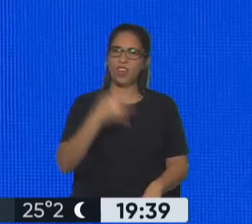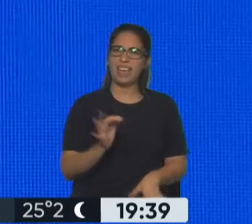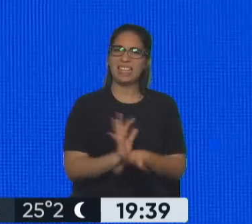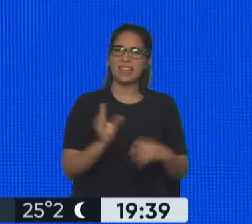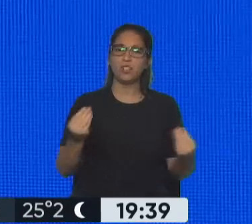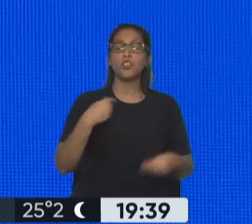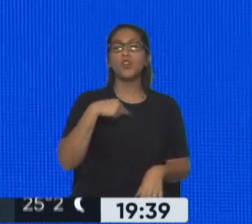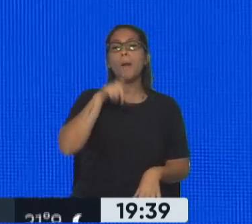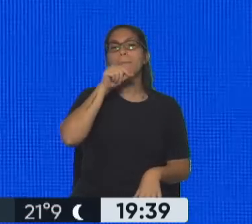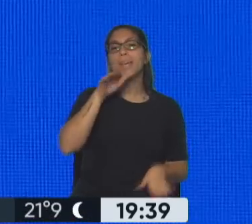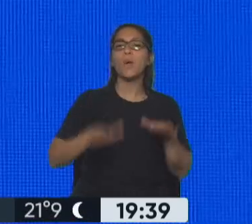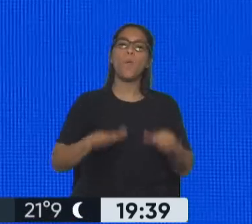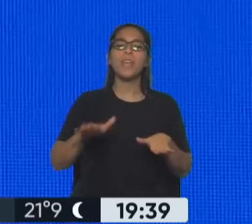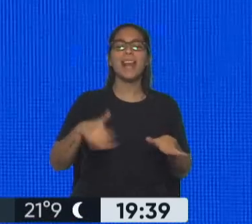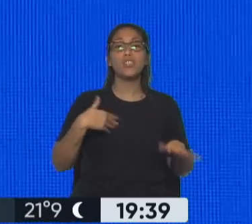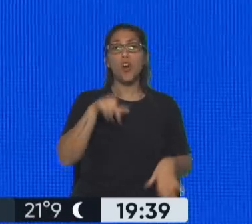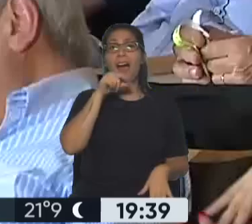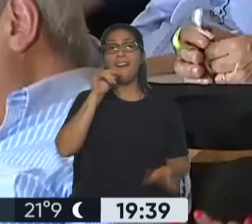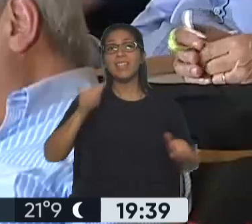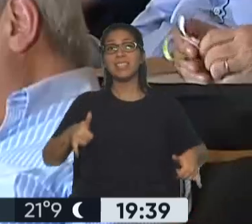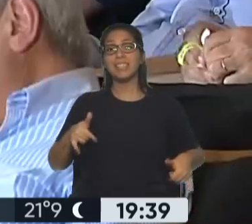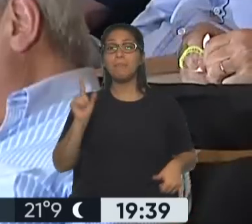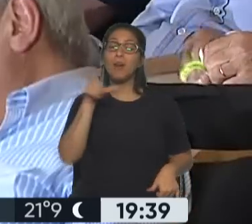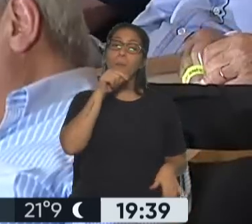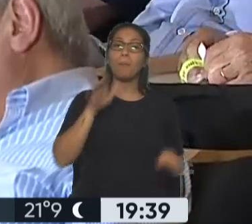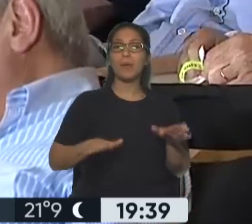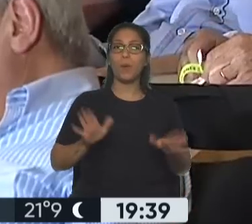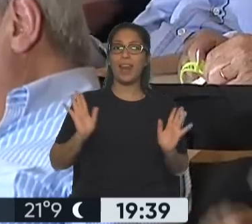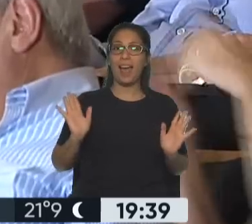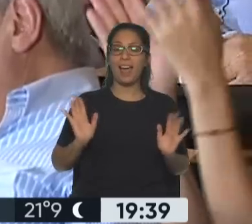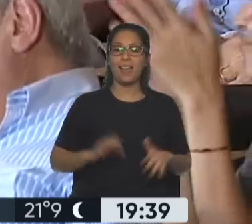soy pingüina, soy un ave, pero